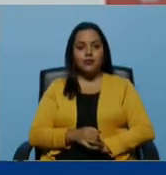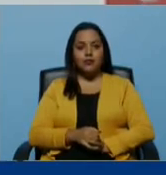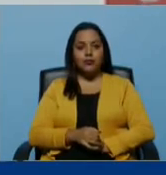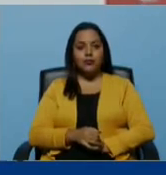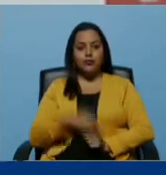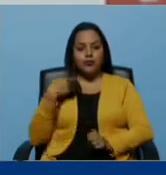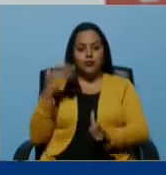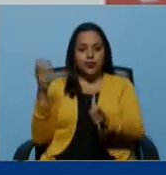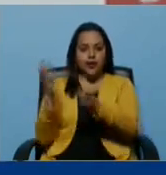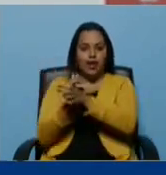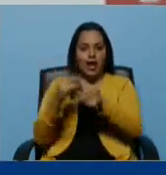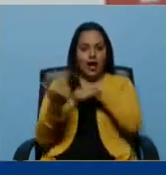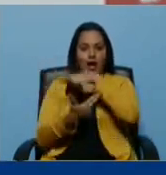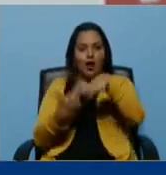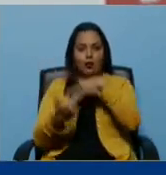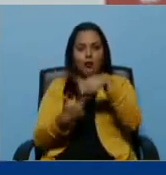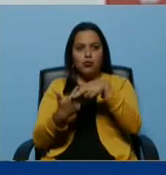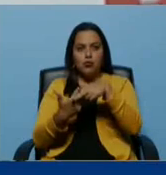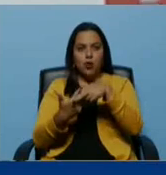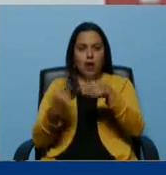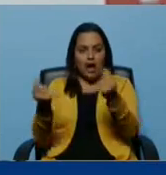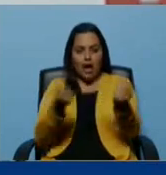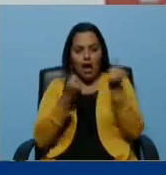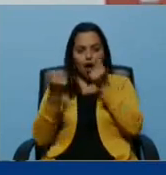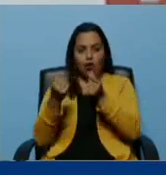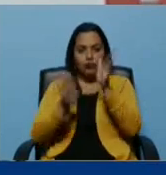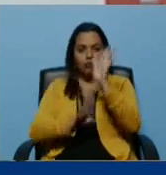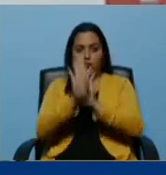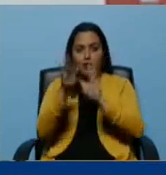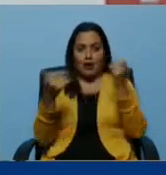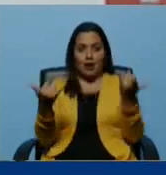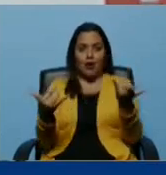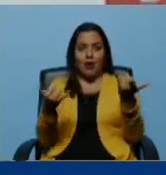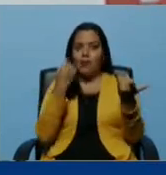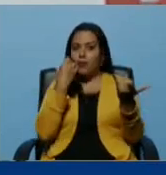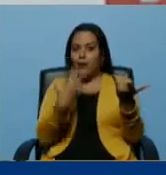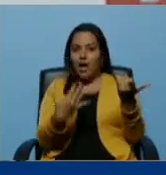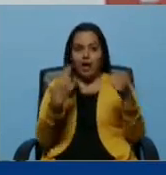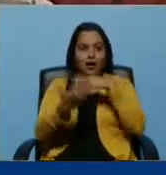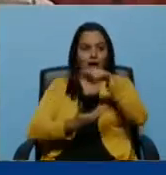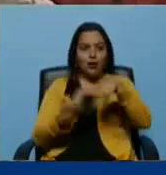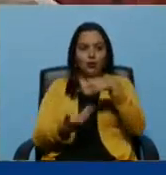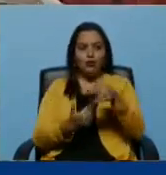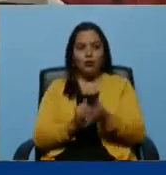Consolidar la revolución económica que estamos llevando adelante, hermosa revolución.